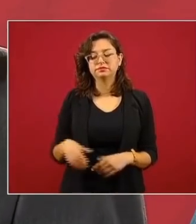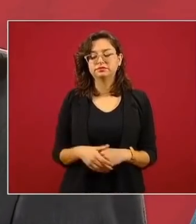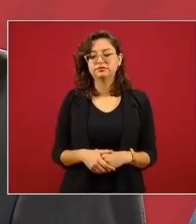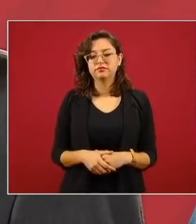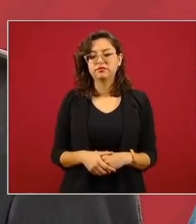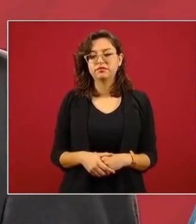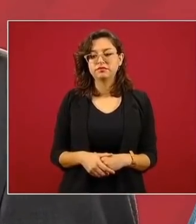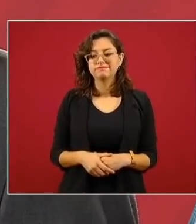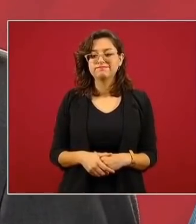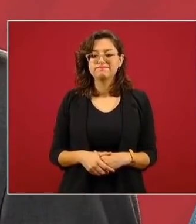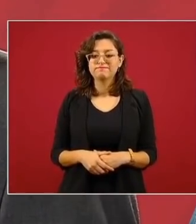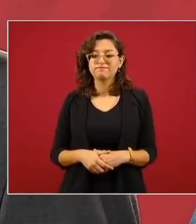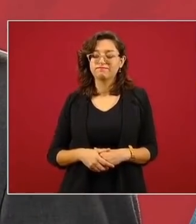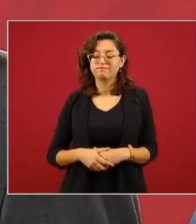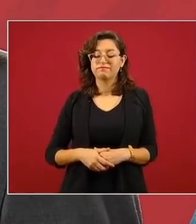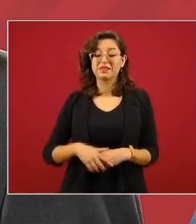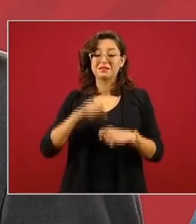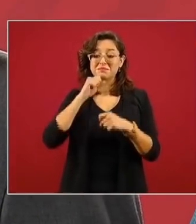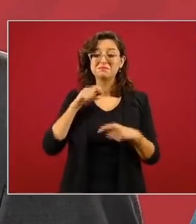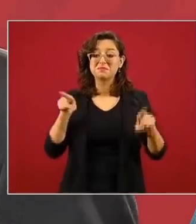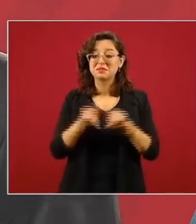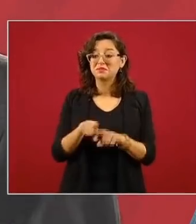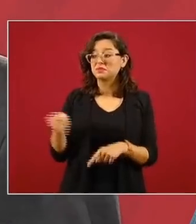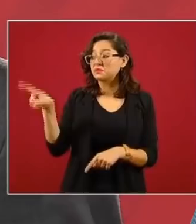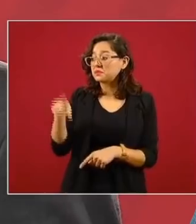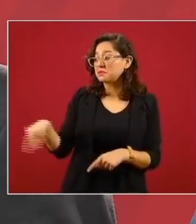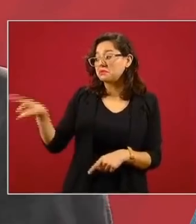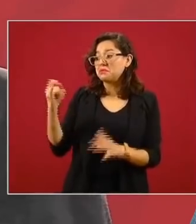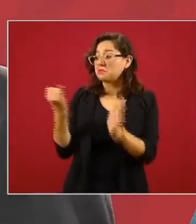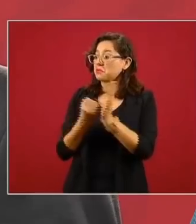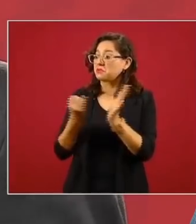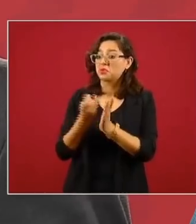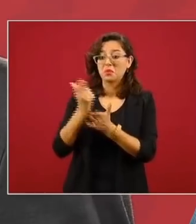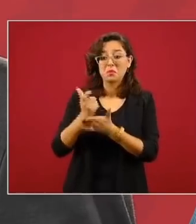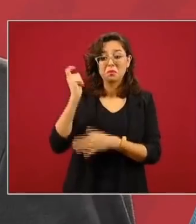para los contribuyentes que ni siquiera saben,